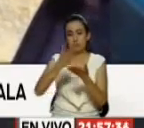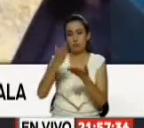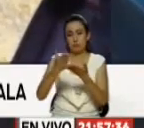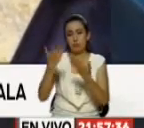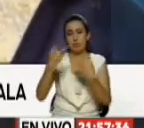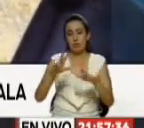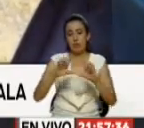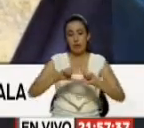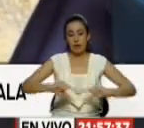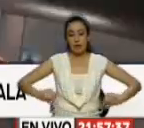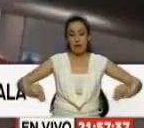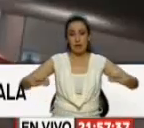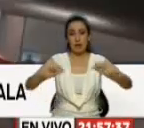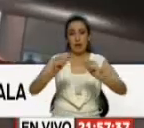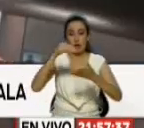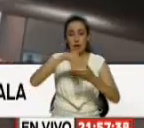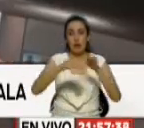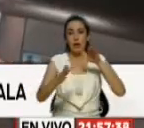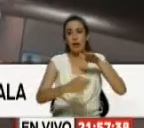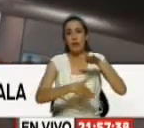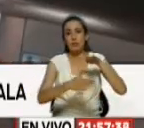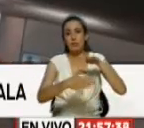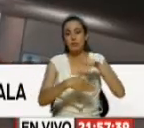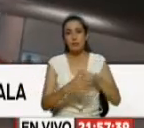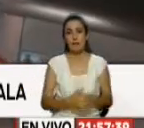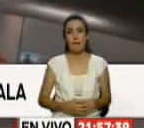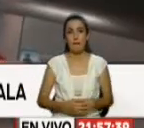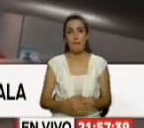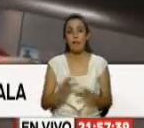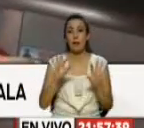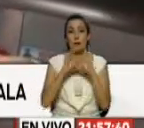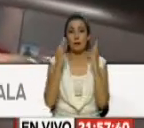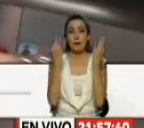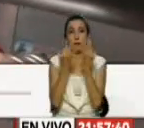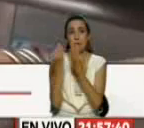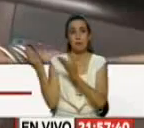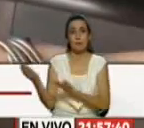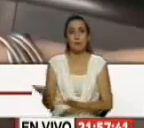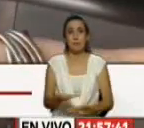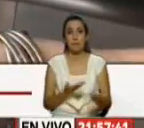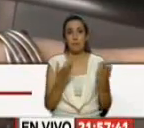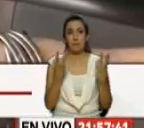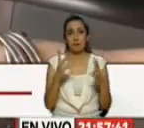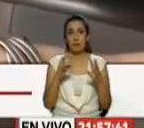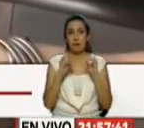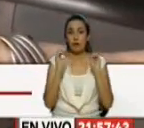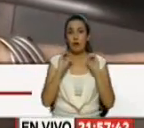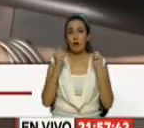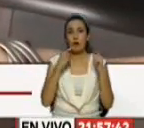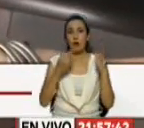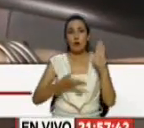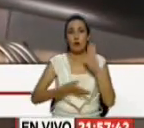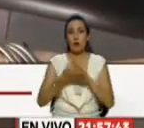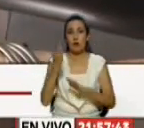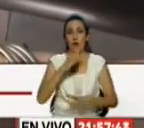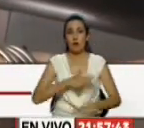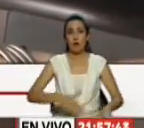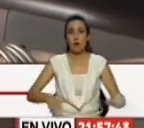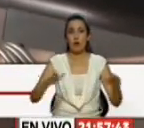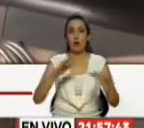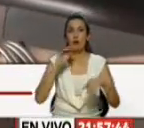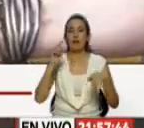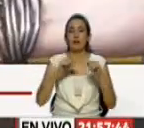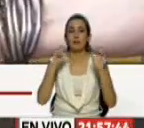la hoja y a cocinar. Y cuando viene mi familia del extranjero, vienen mis amigos, también llevan o yo mando para allá, para Estados